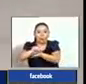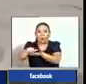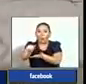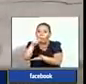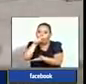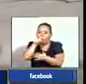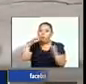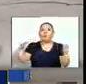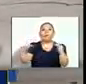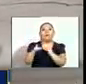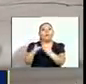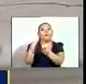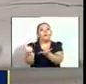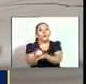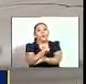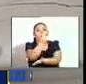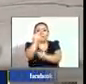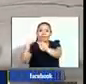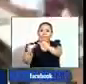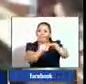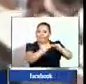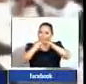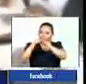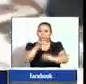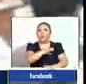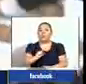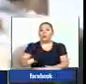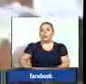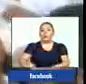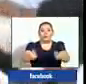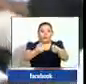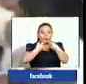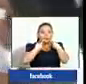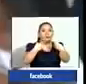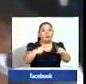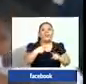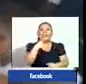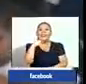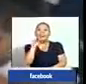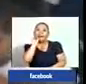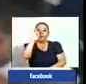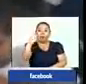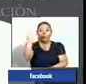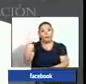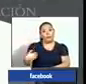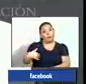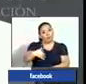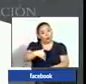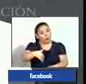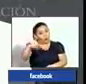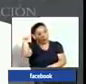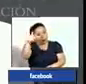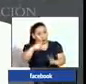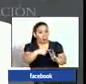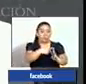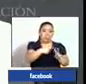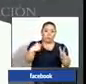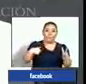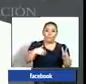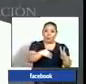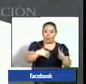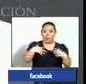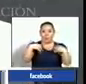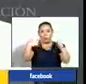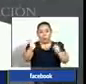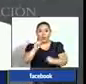incluyendo las universidades a nivel nacional. Así lo anunciaron las autoridades de educación y salud. Los docentes que